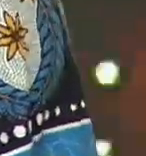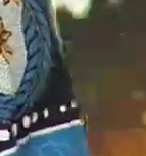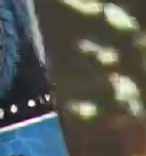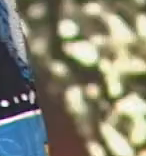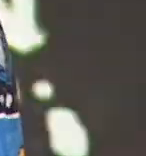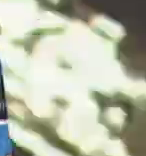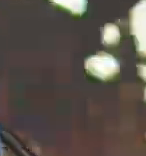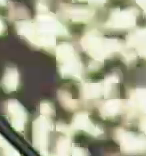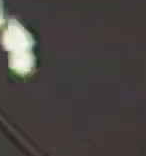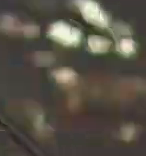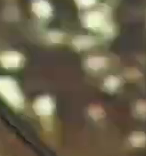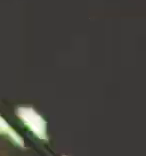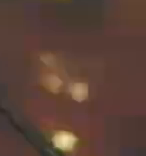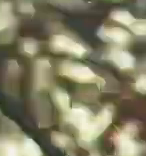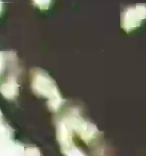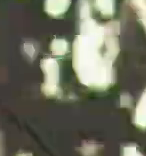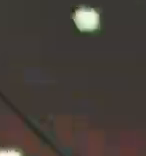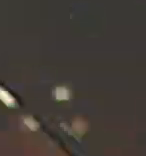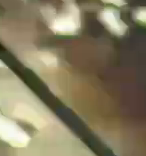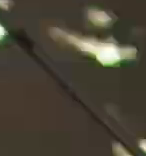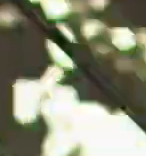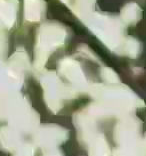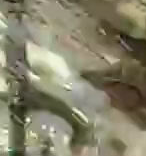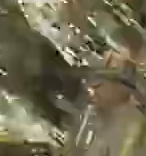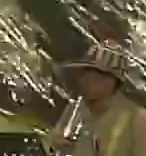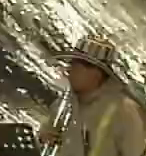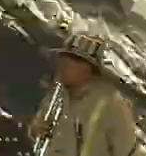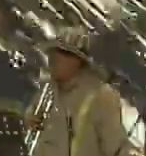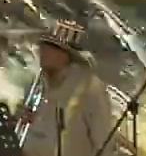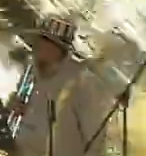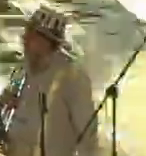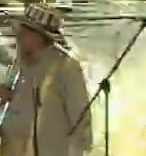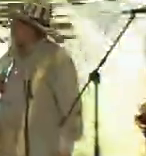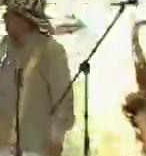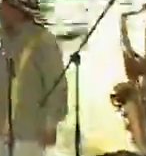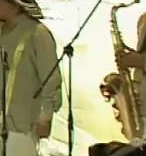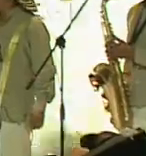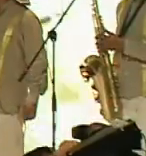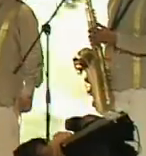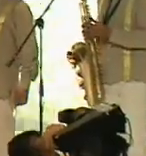maracas que besa el sol. Llevo en la garganta